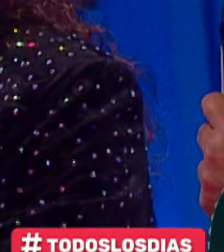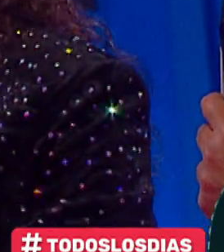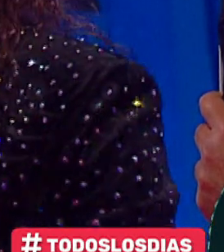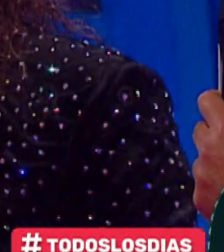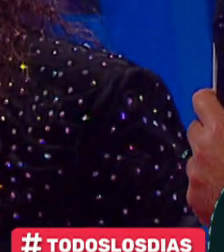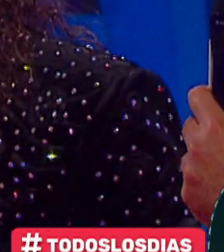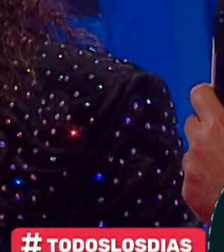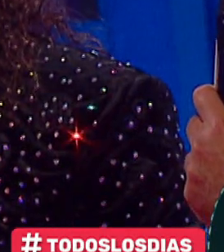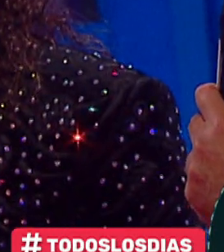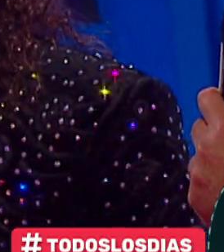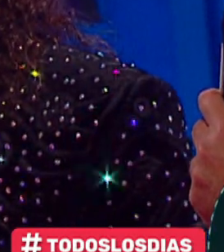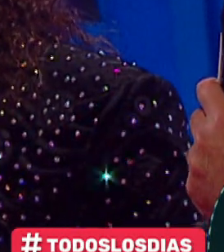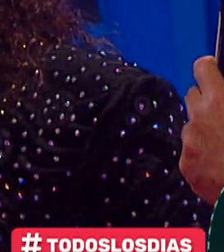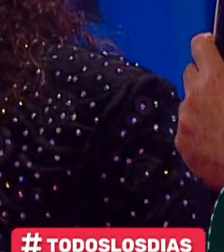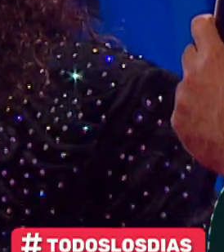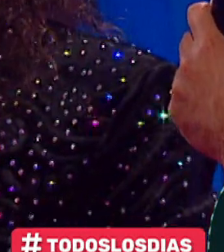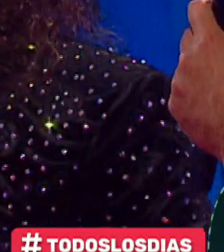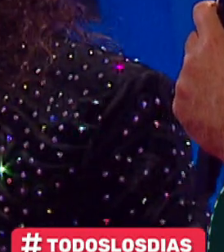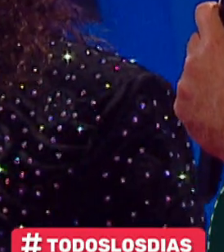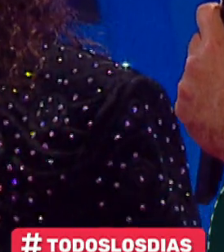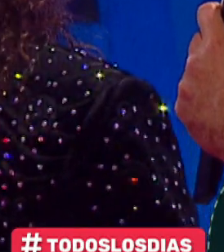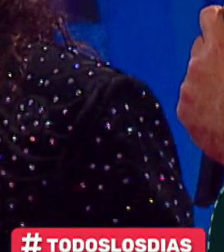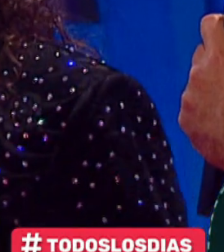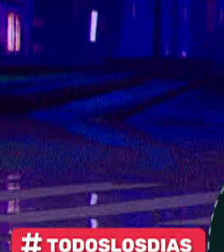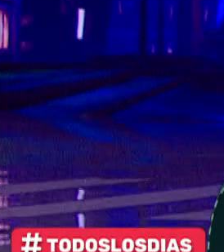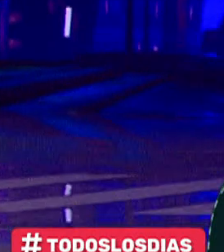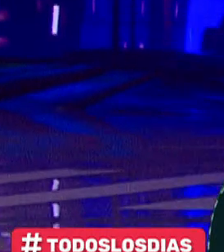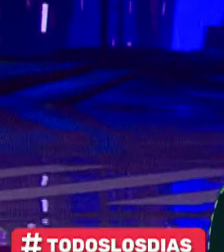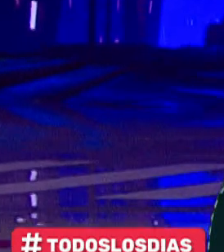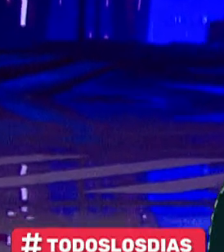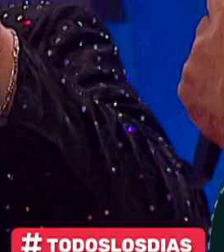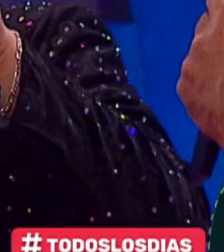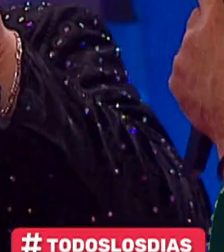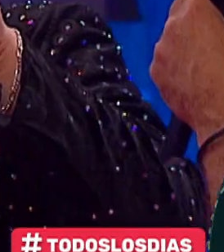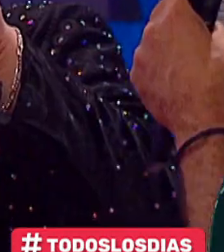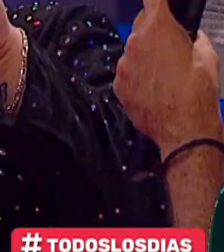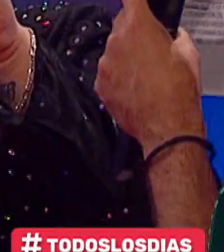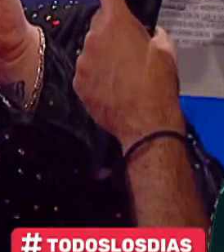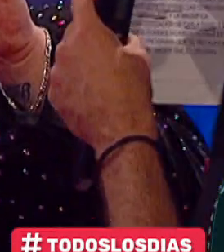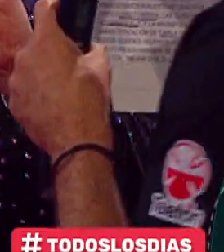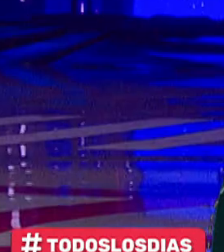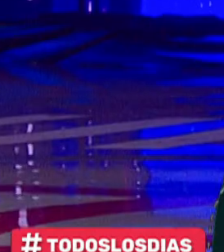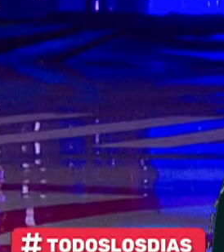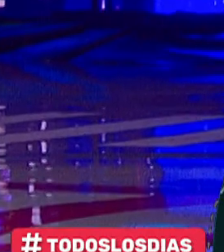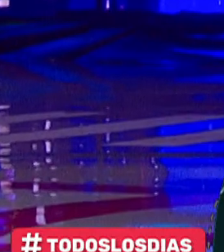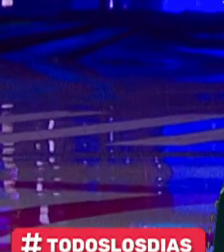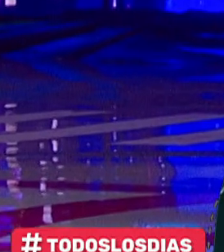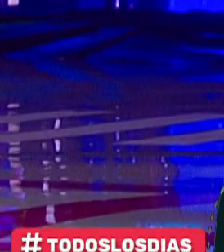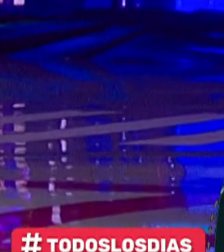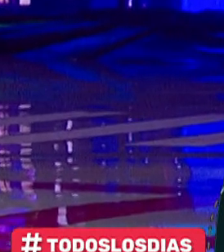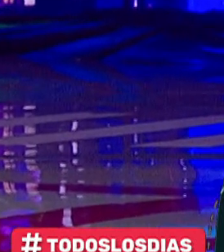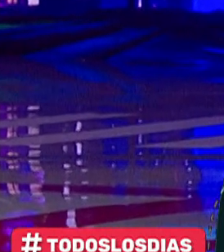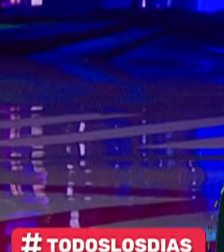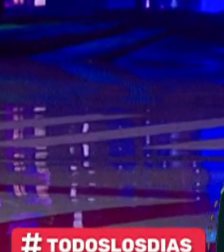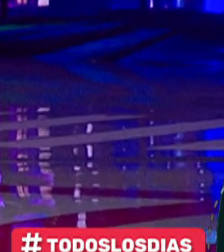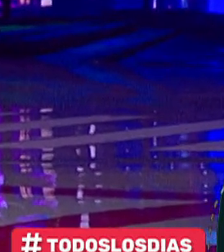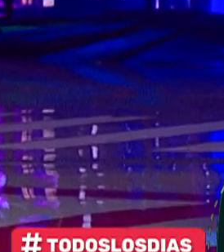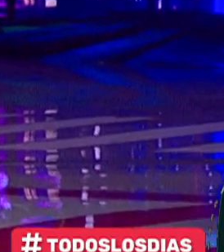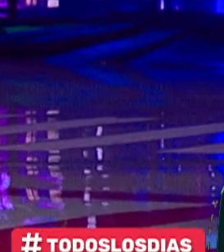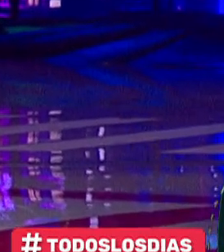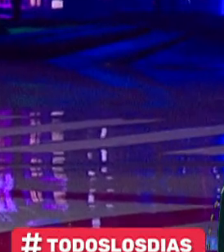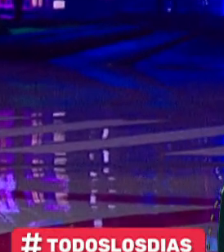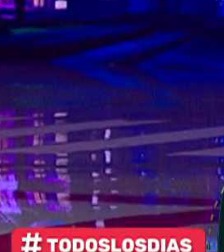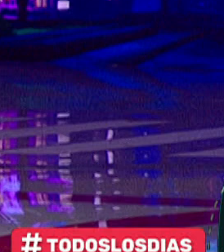gente acá atrás. Y súper lindo, así que estoy súper contento. Impresionante. Oye, el Repe.